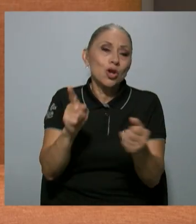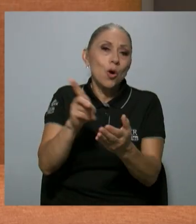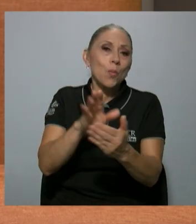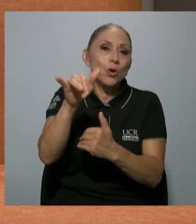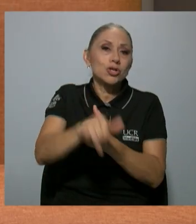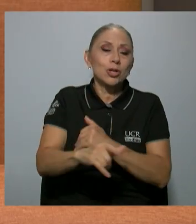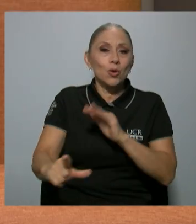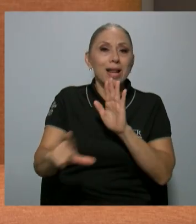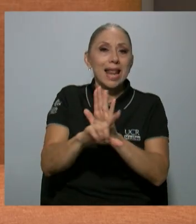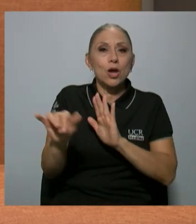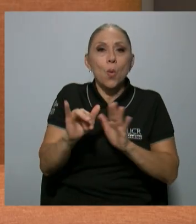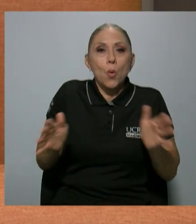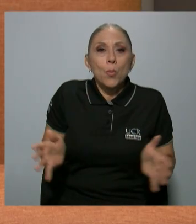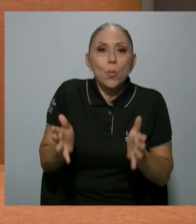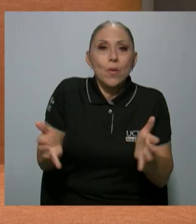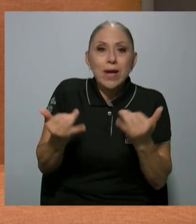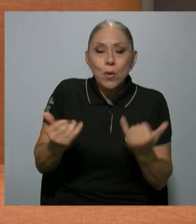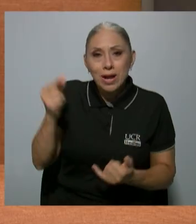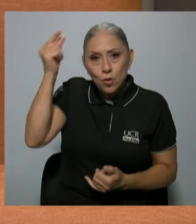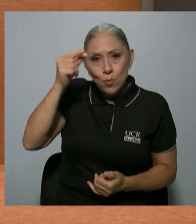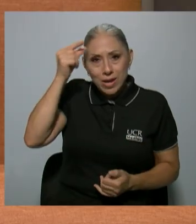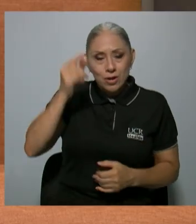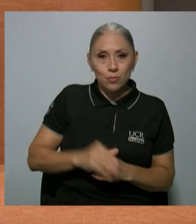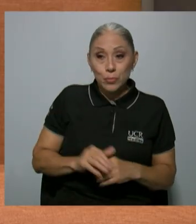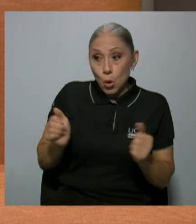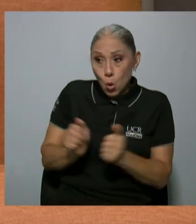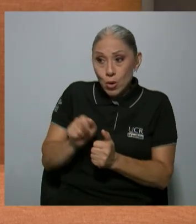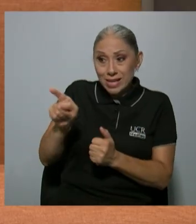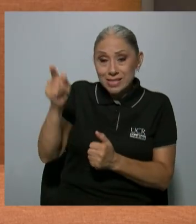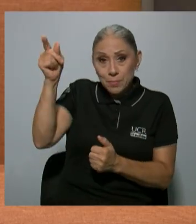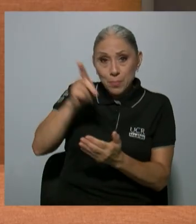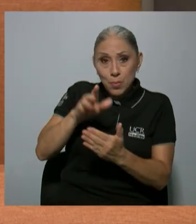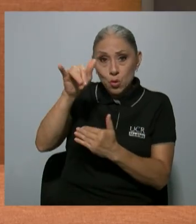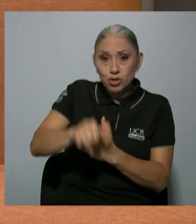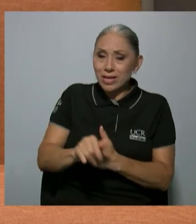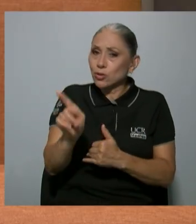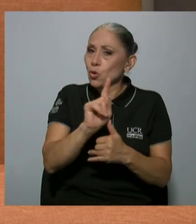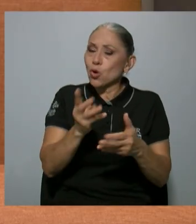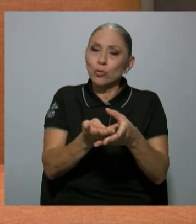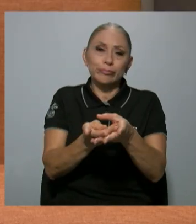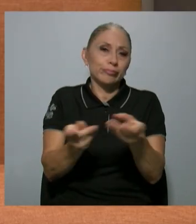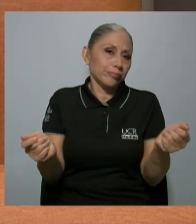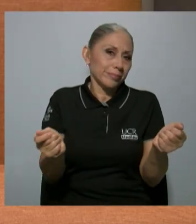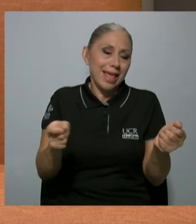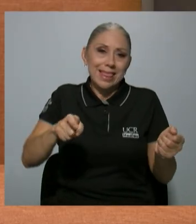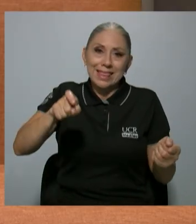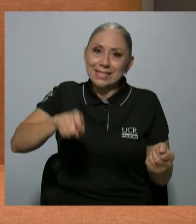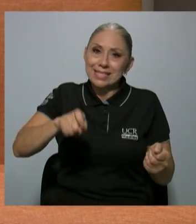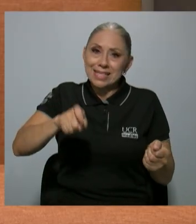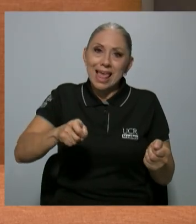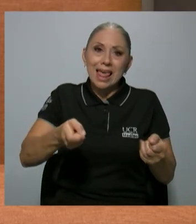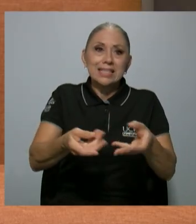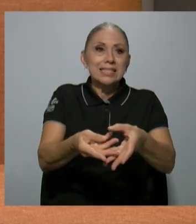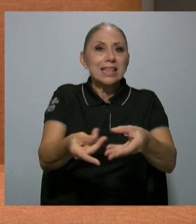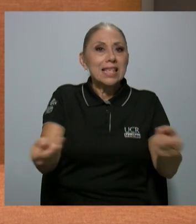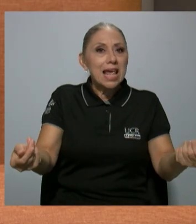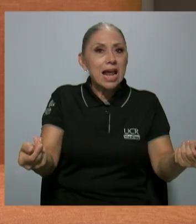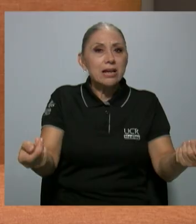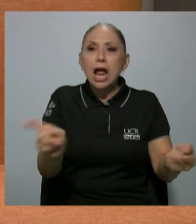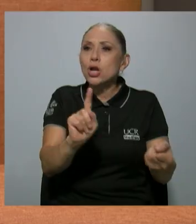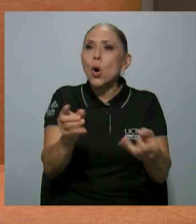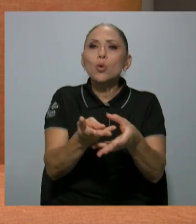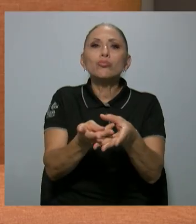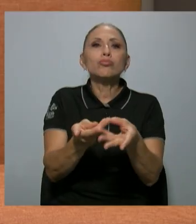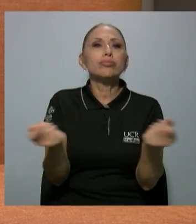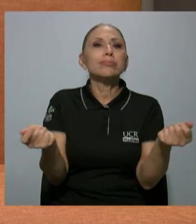gobierno. No estamos promoviendo con ese proyecto, no se estarían solucionando las necesidades territoriales, la seguridad,